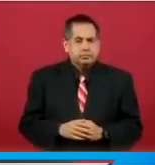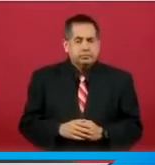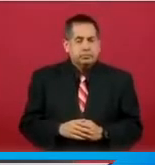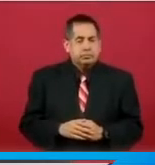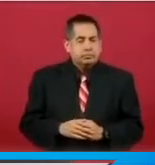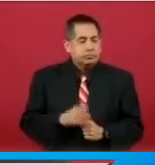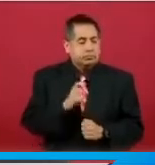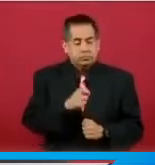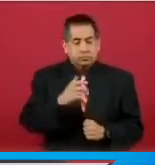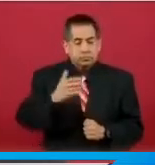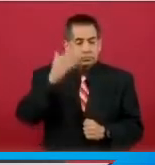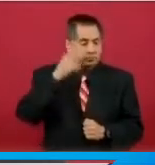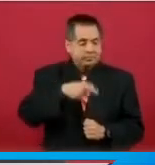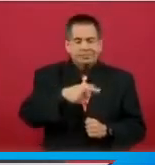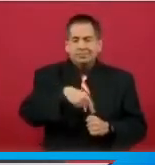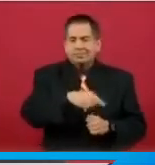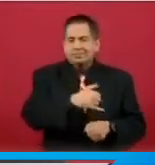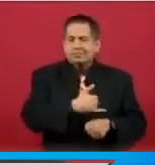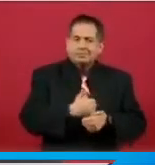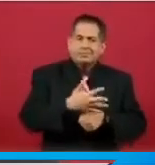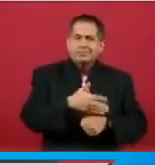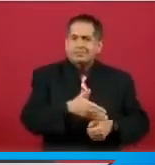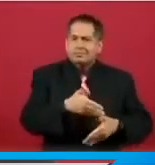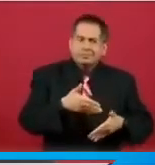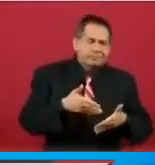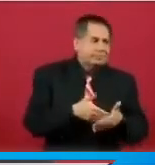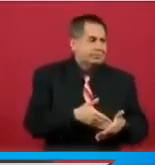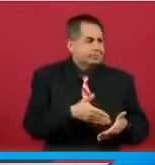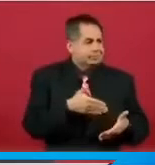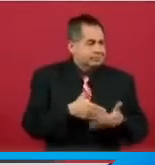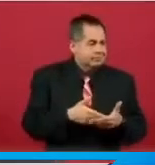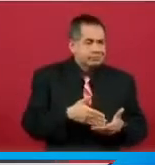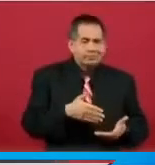hechos que obstruyan